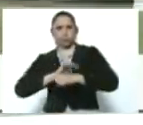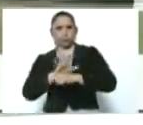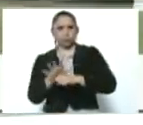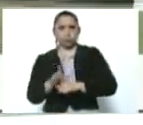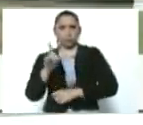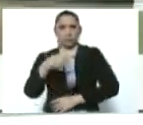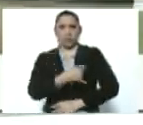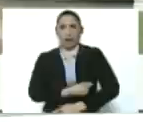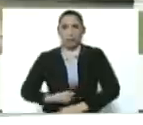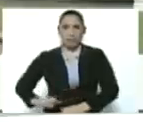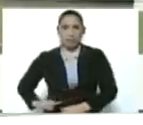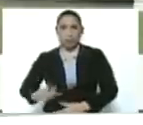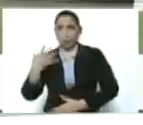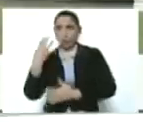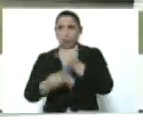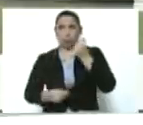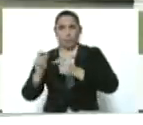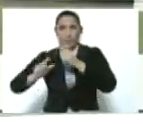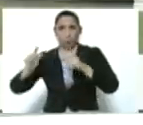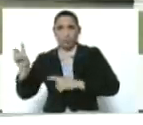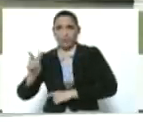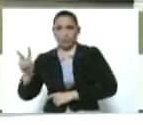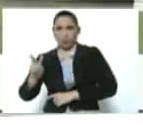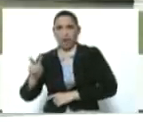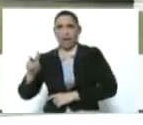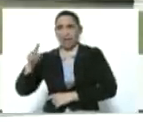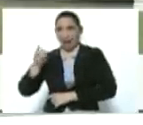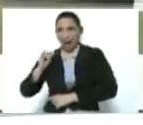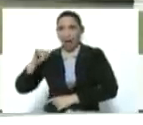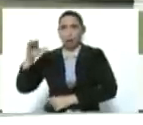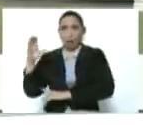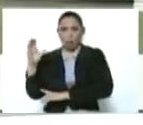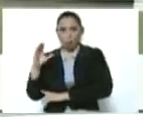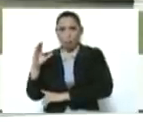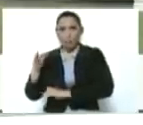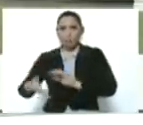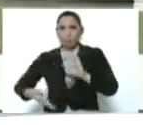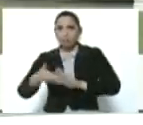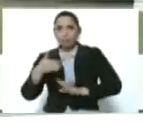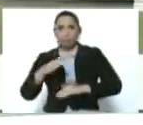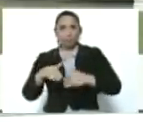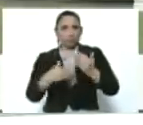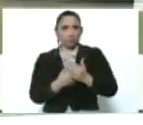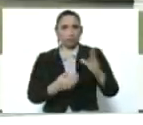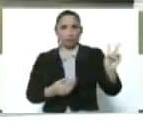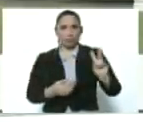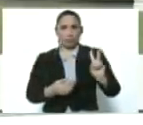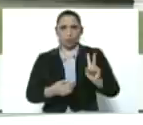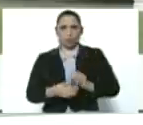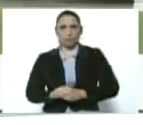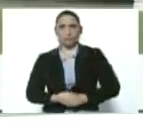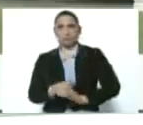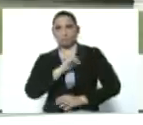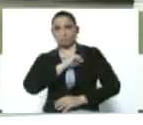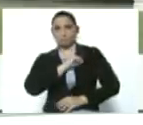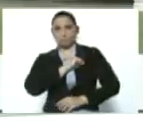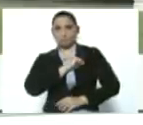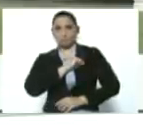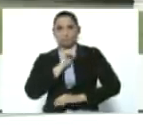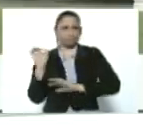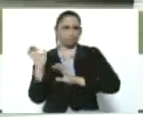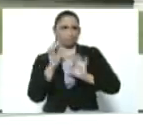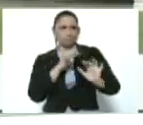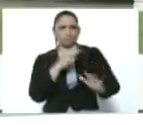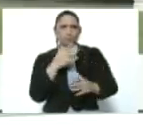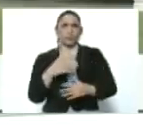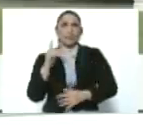hambre huyendo vienen huyendo completos despavoridos vienen huyendo a